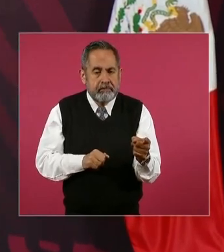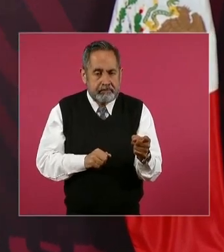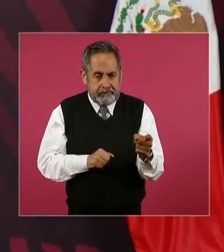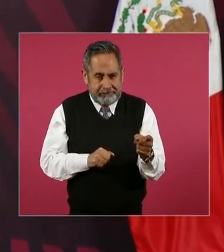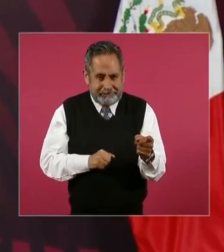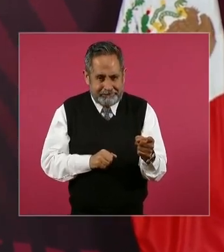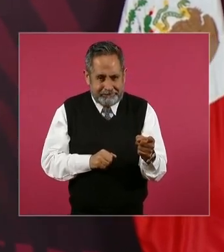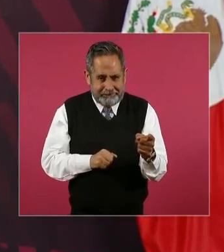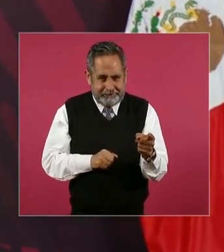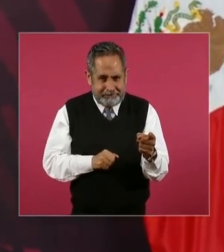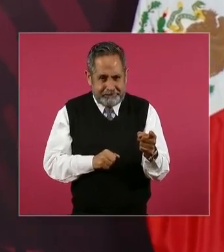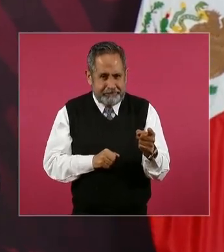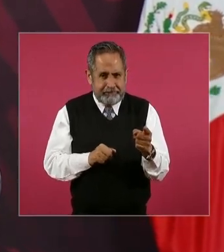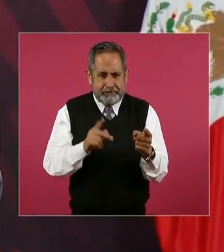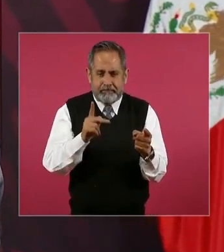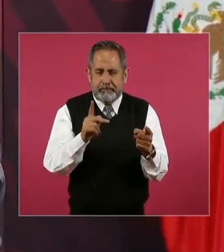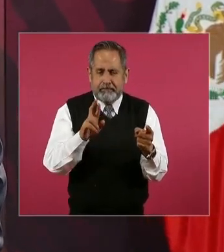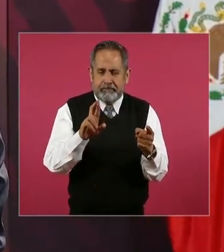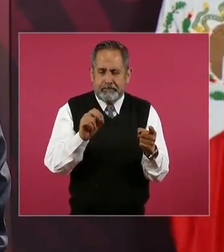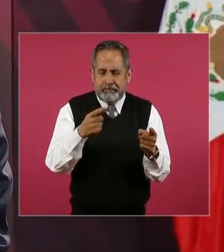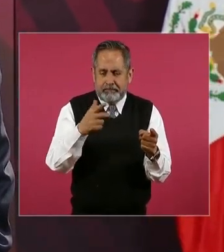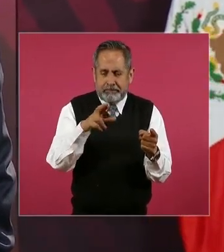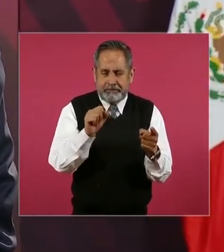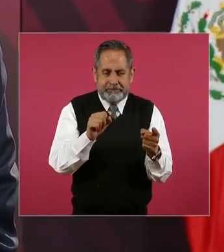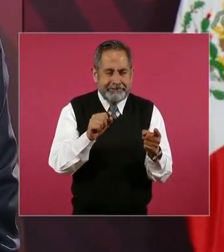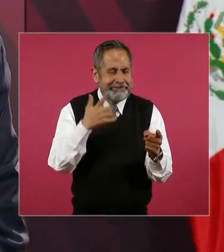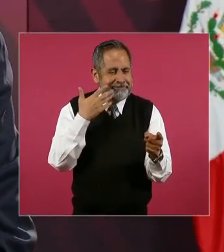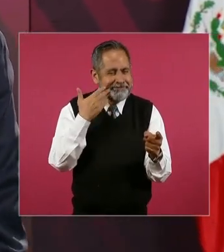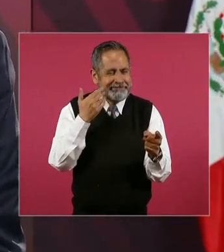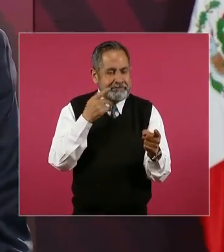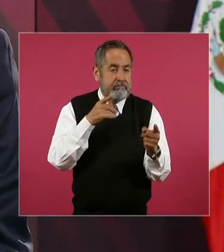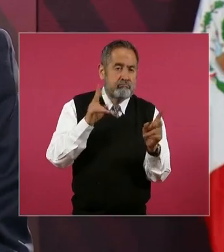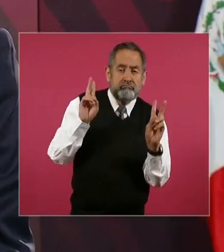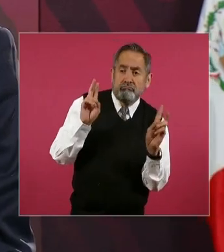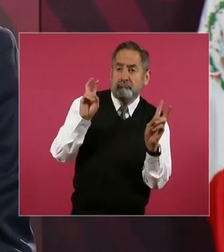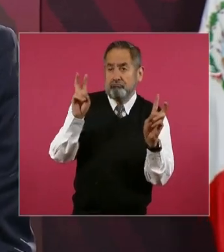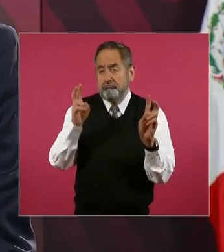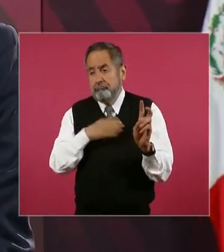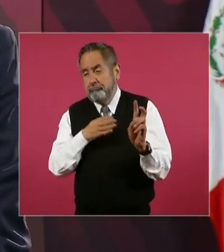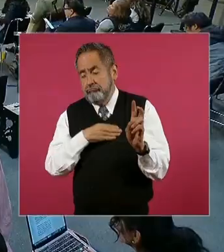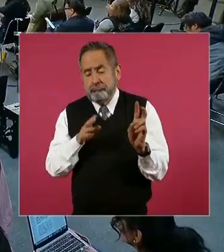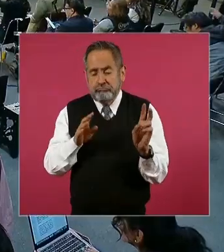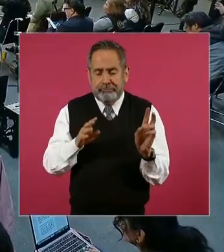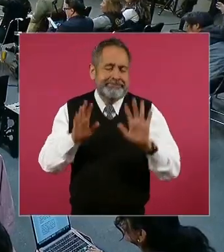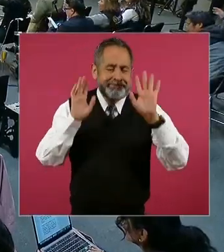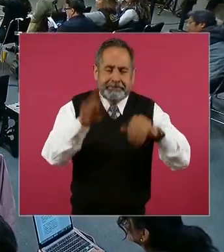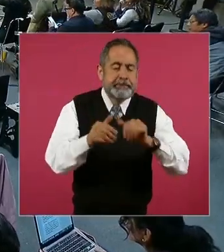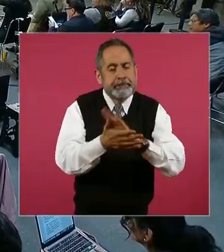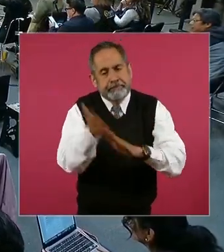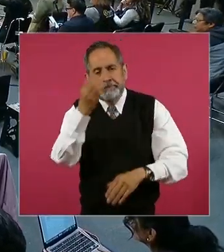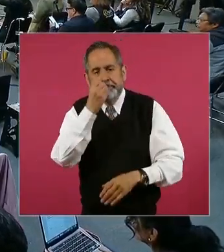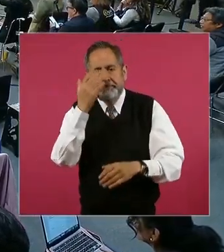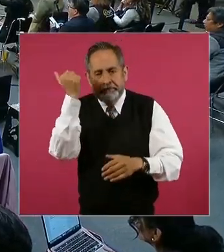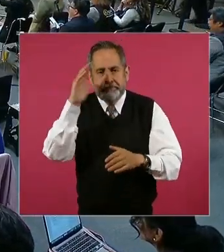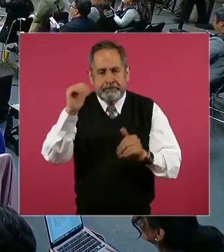este progres buena ondita bueno Vámonos a